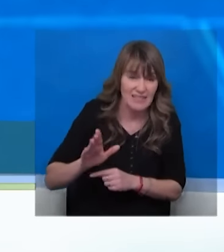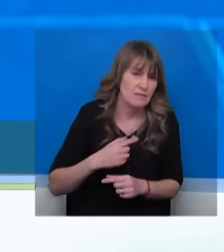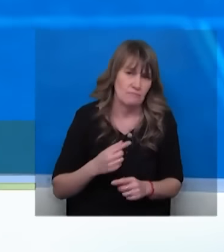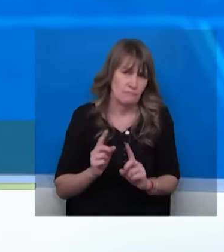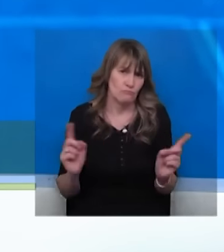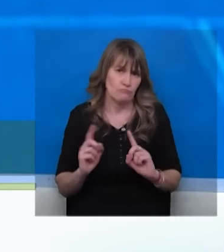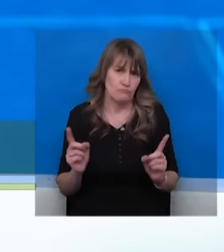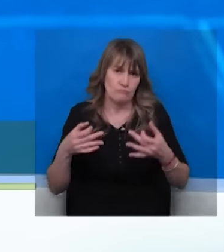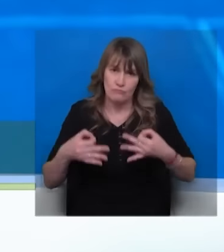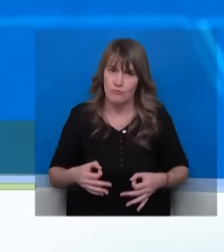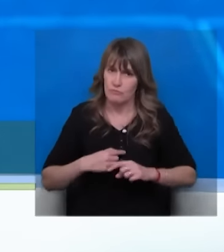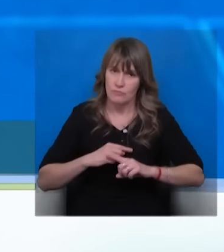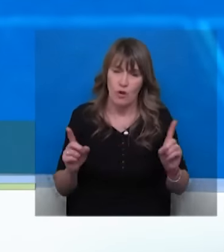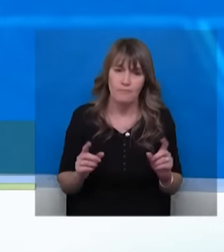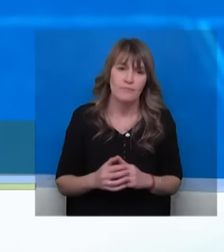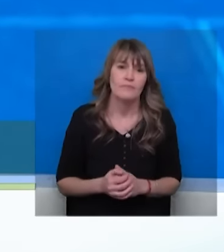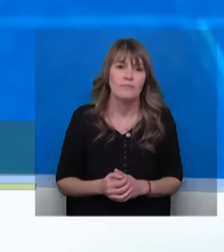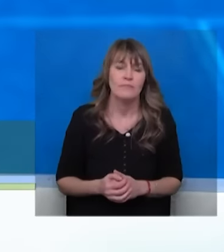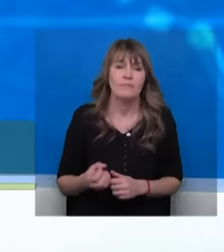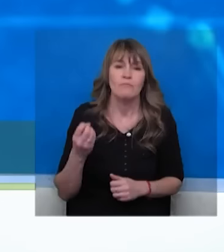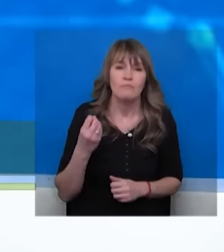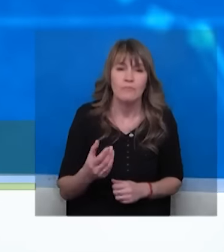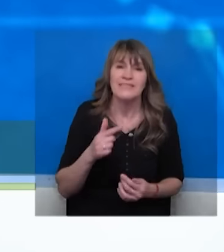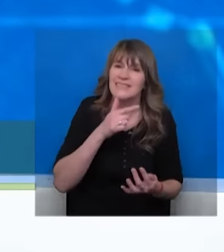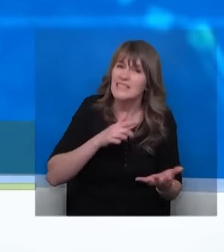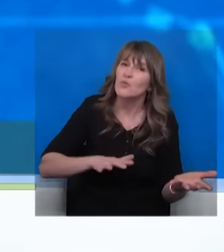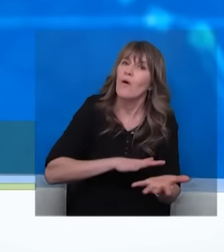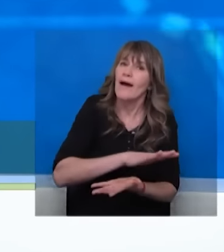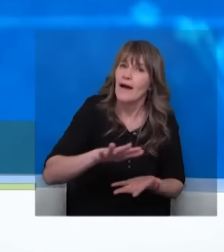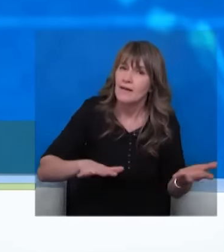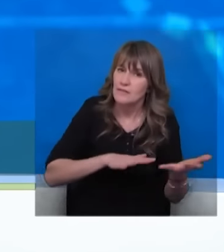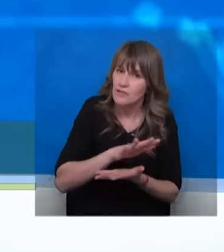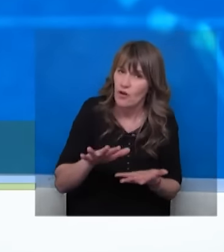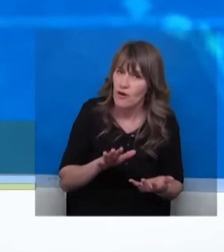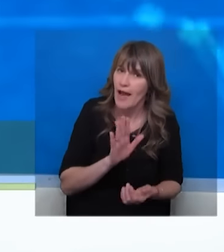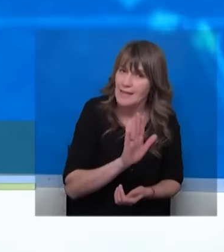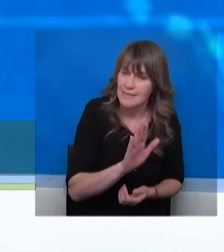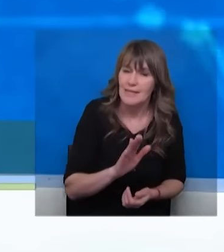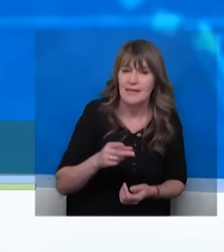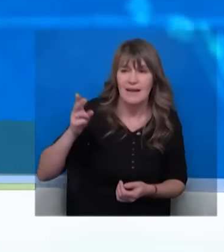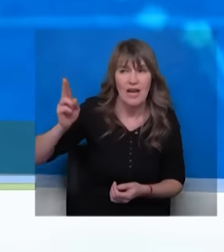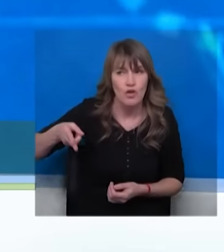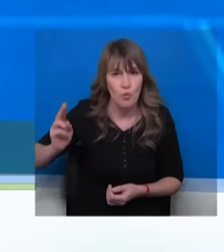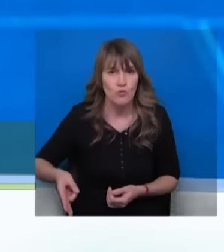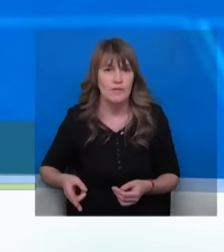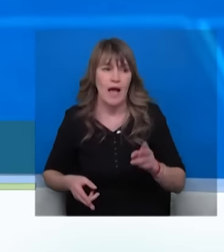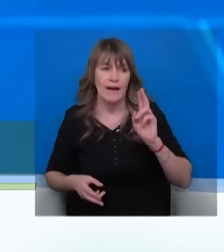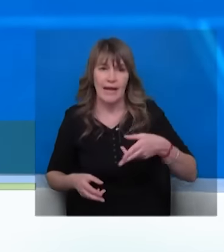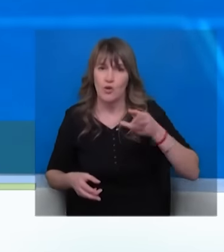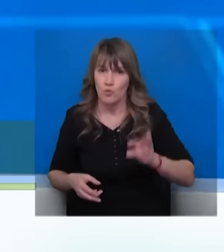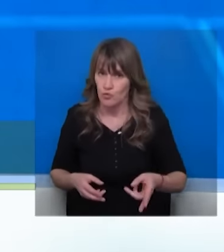a mí me parece que por algo en las circunstancias que se dieron se dieron esas renuncias entonces